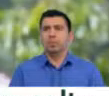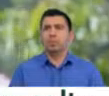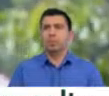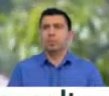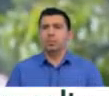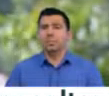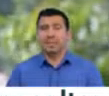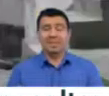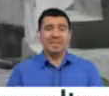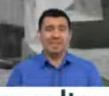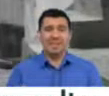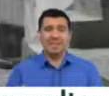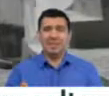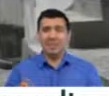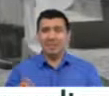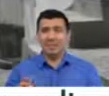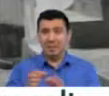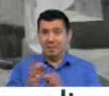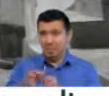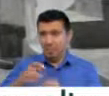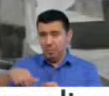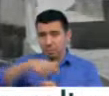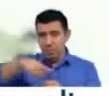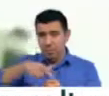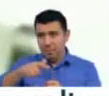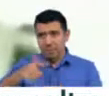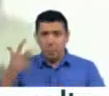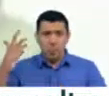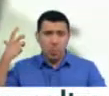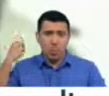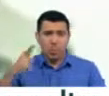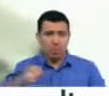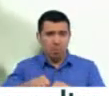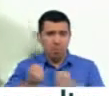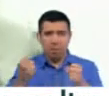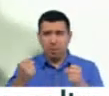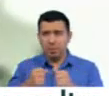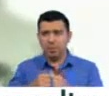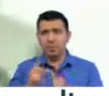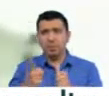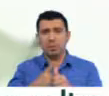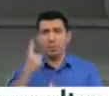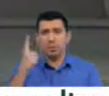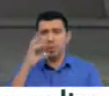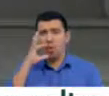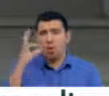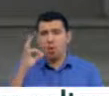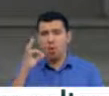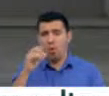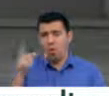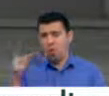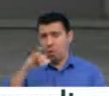La primer destrucción de Santa Elena fue cuando la muerte de Jorge Eliezer Gaitán. Esa fue